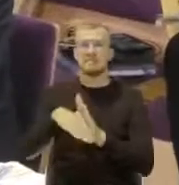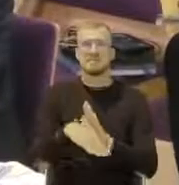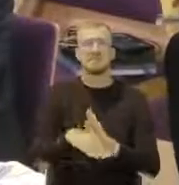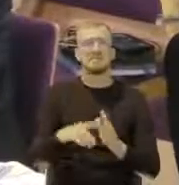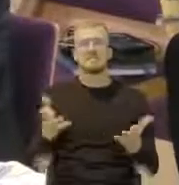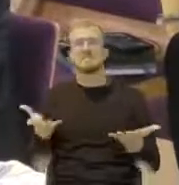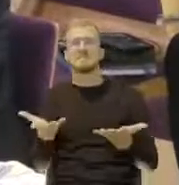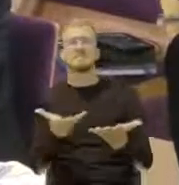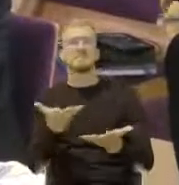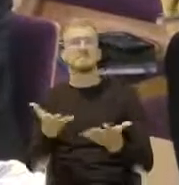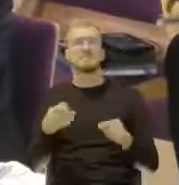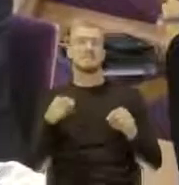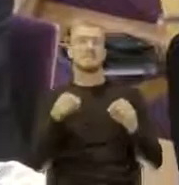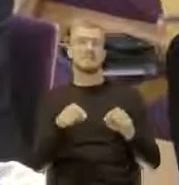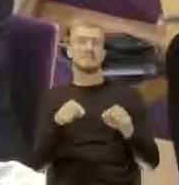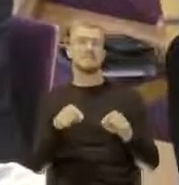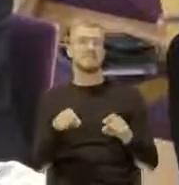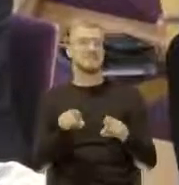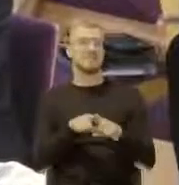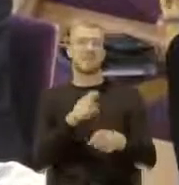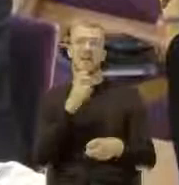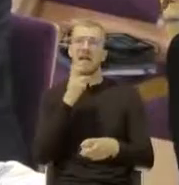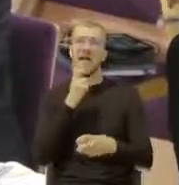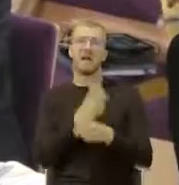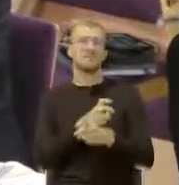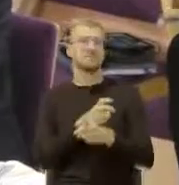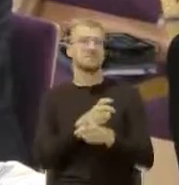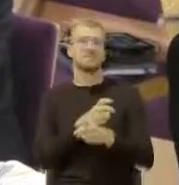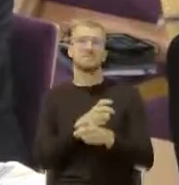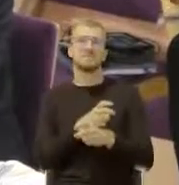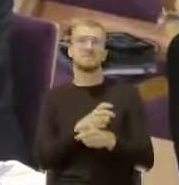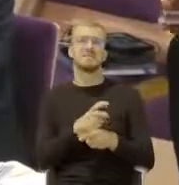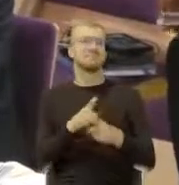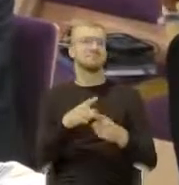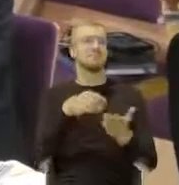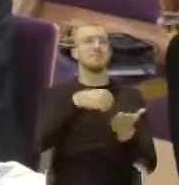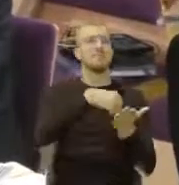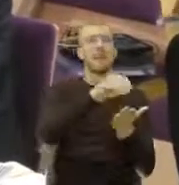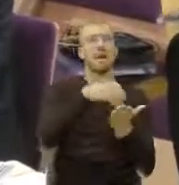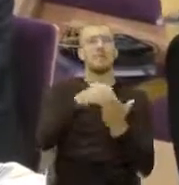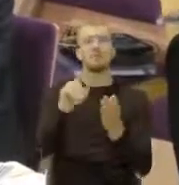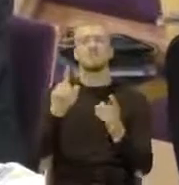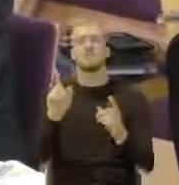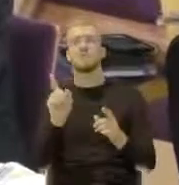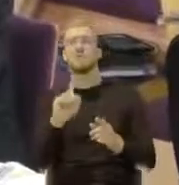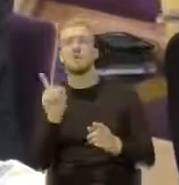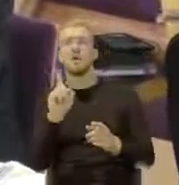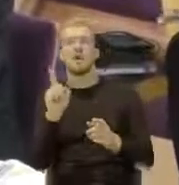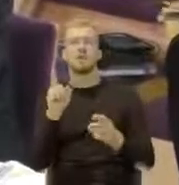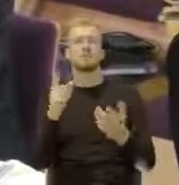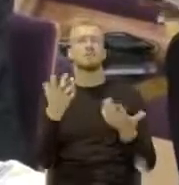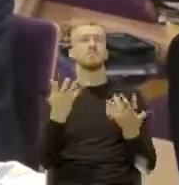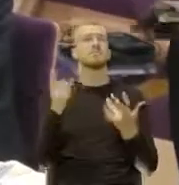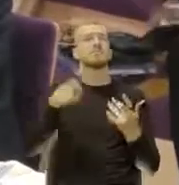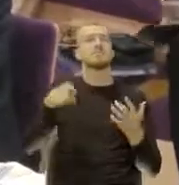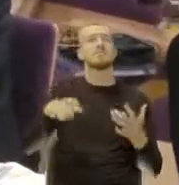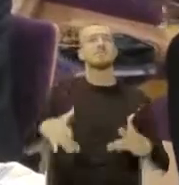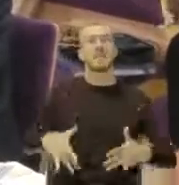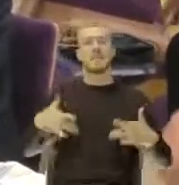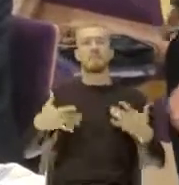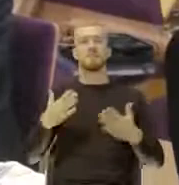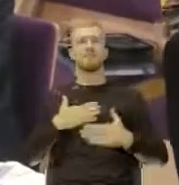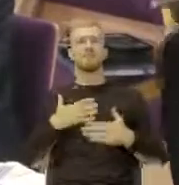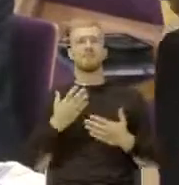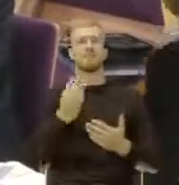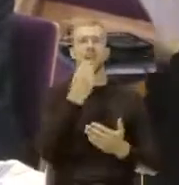tienen una buena fuente de ingresos, una buena fuente de empleo y con ello la incapacidad para sostener a nuestras